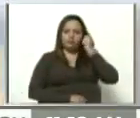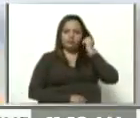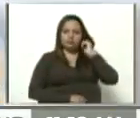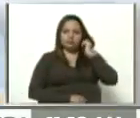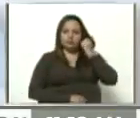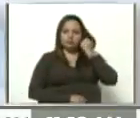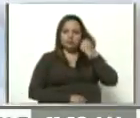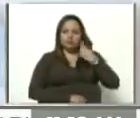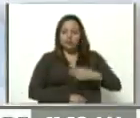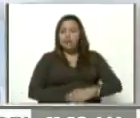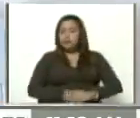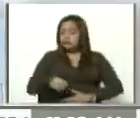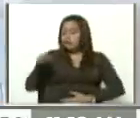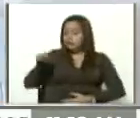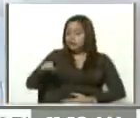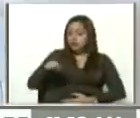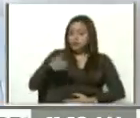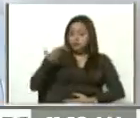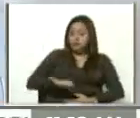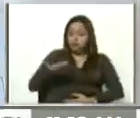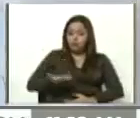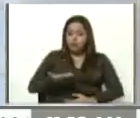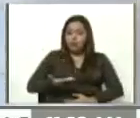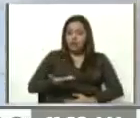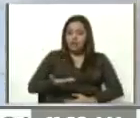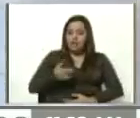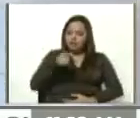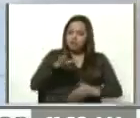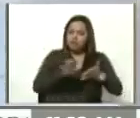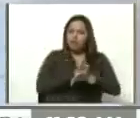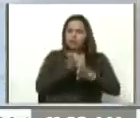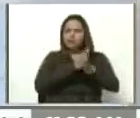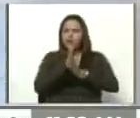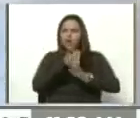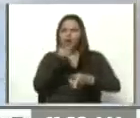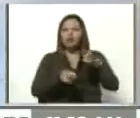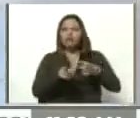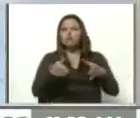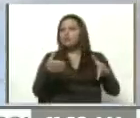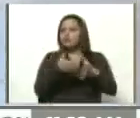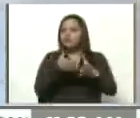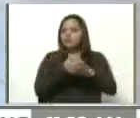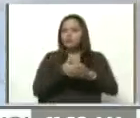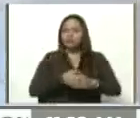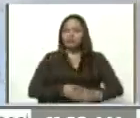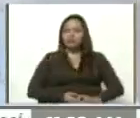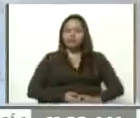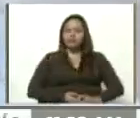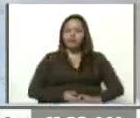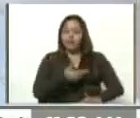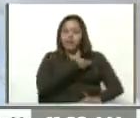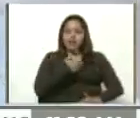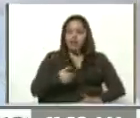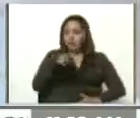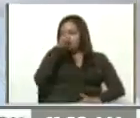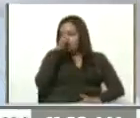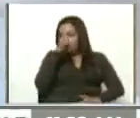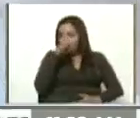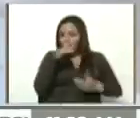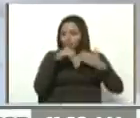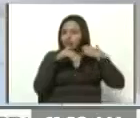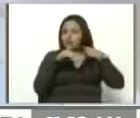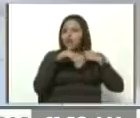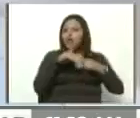del emprendimiento, ¿qué papel juega allí? Por allí hay ciertos sectores que en algún momento trataron de burlarse,